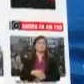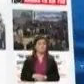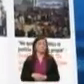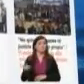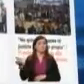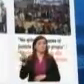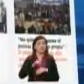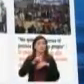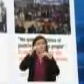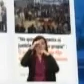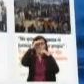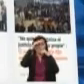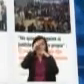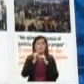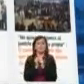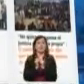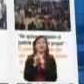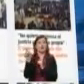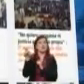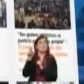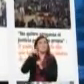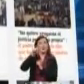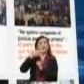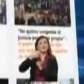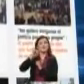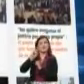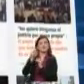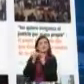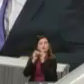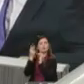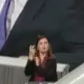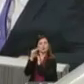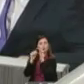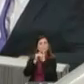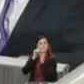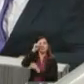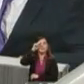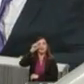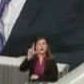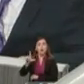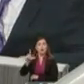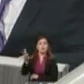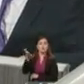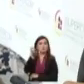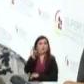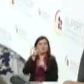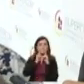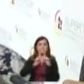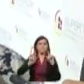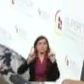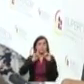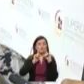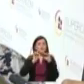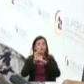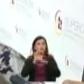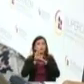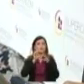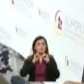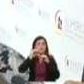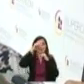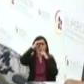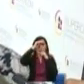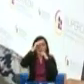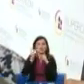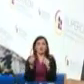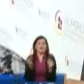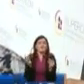nota periodística de Página 12 de Argentina en contra de Guillermo Lasso y que ellos habrían querido verla en Ecuador. Una información